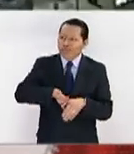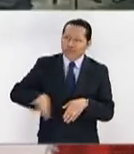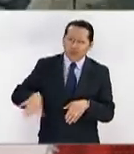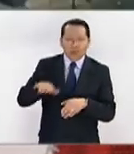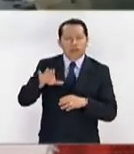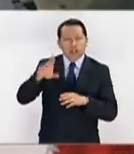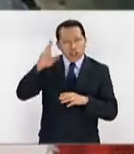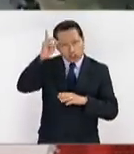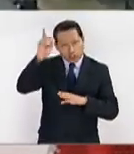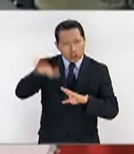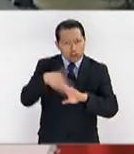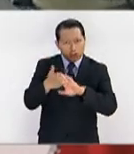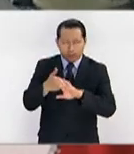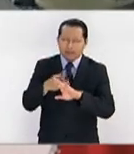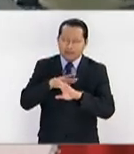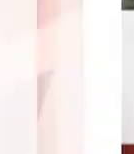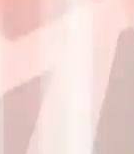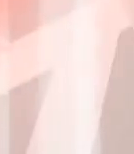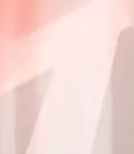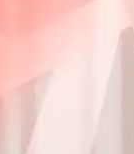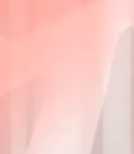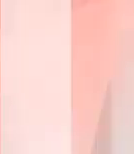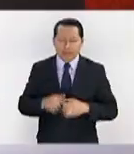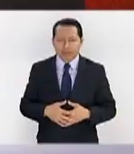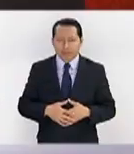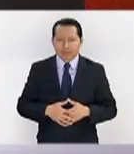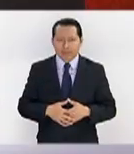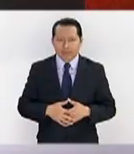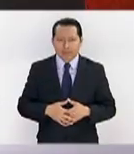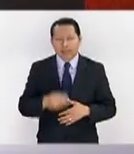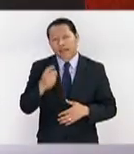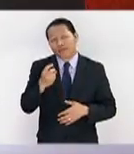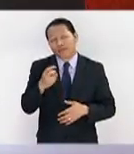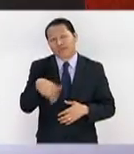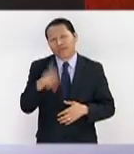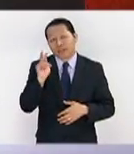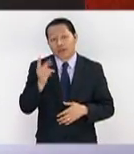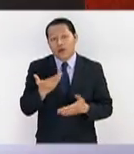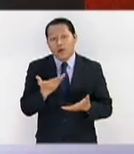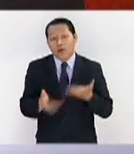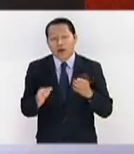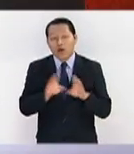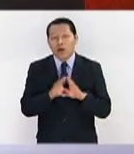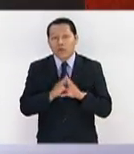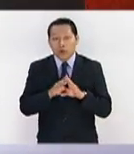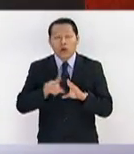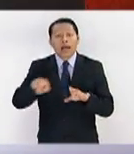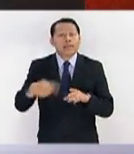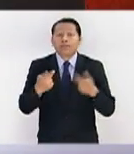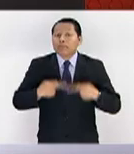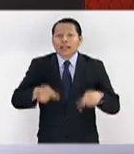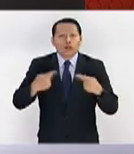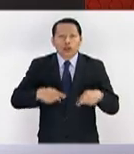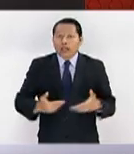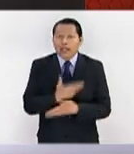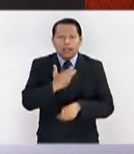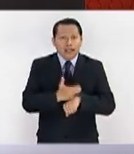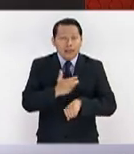en redes sociales. Sí, pero esta vez se trató de un estadounidense